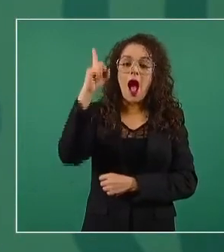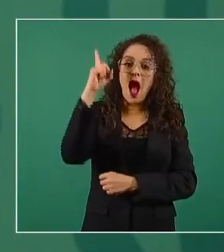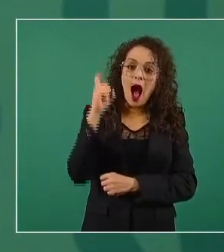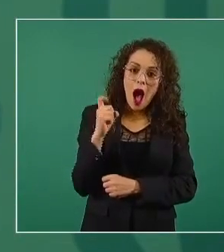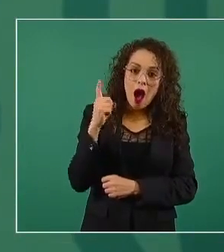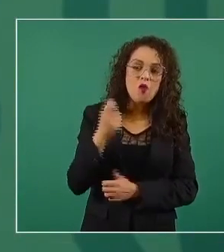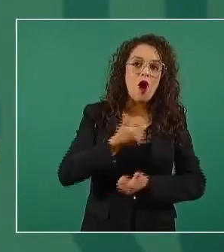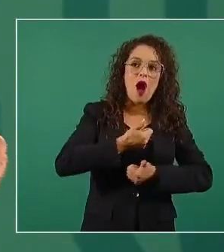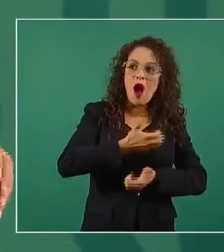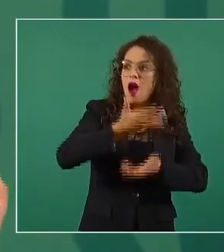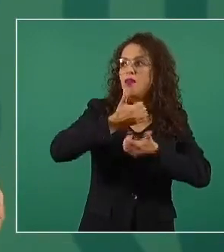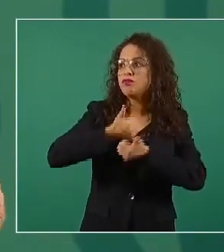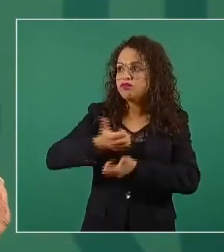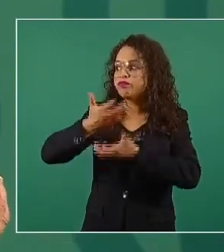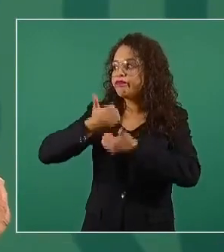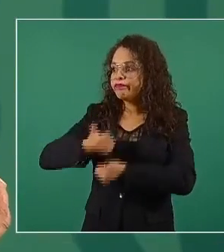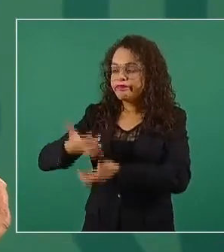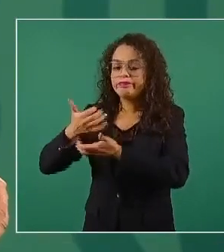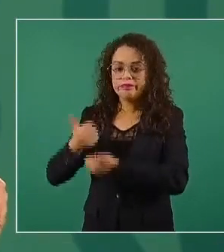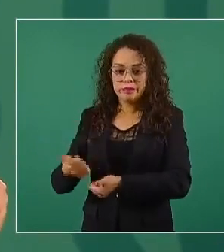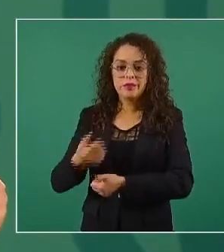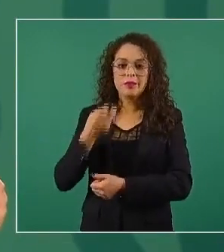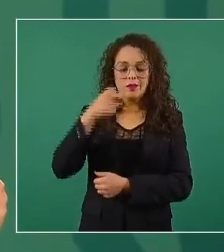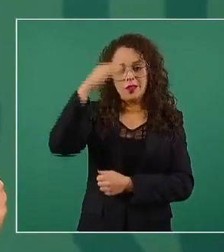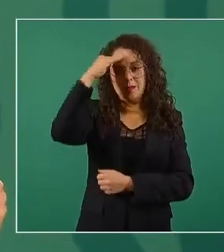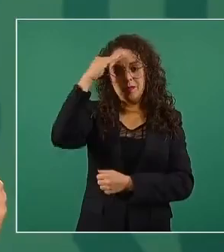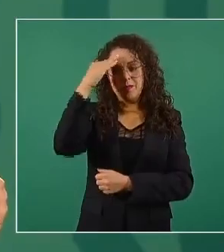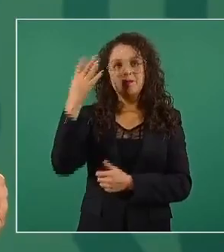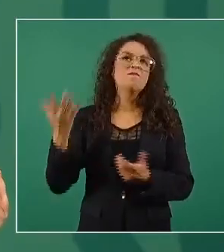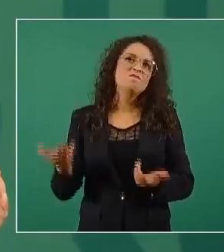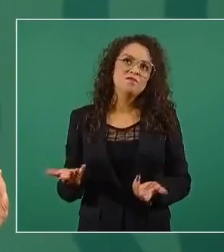Vamos a hacer un